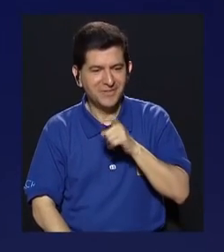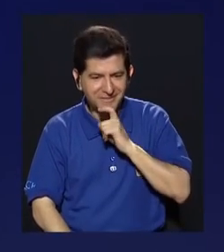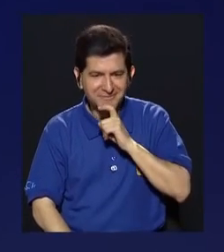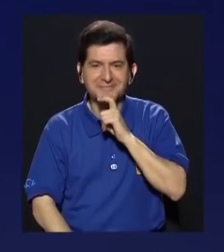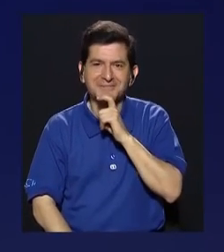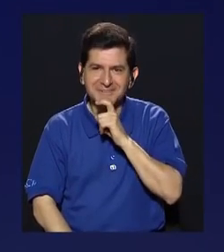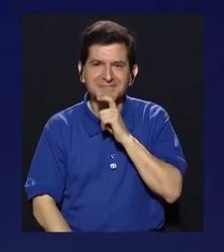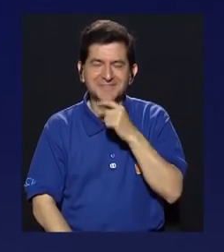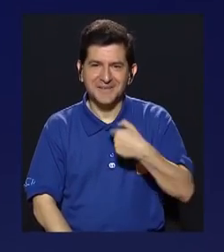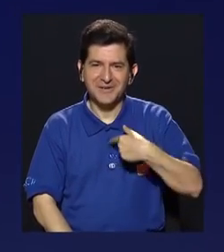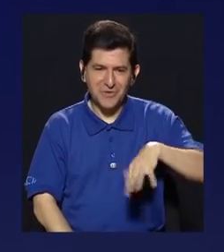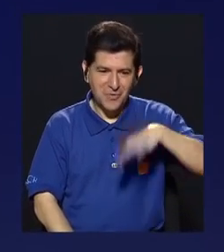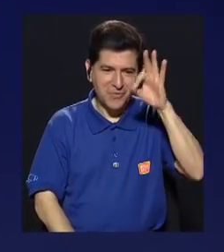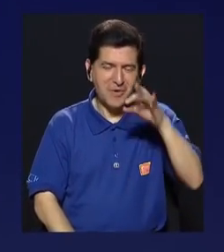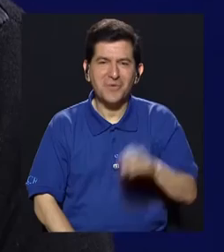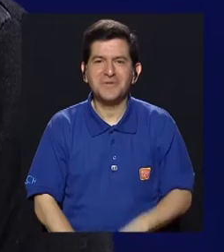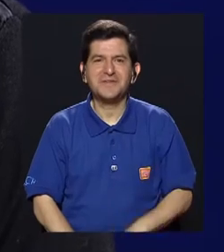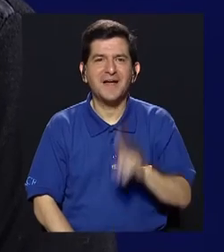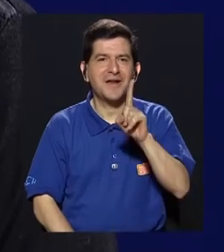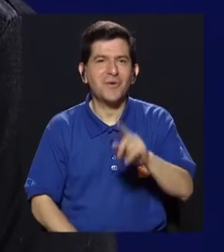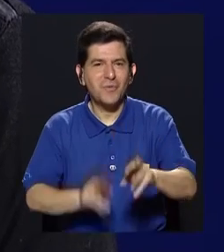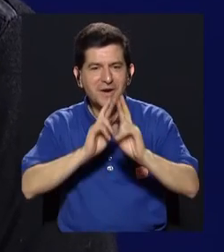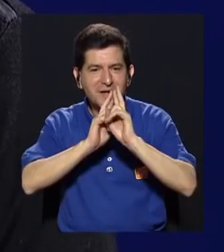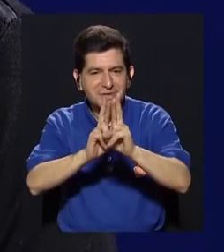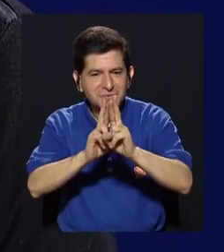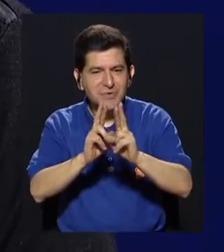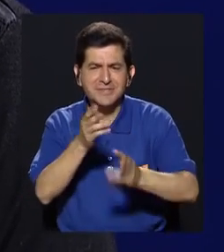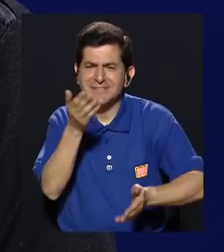marca alguna diferencia en ese sentido